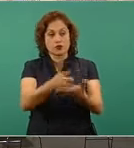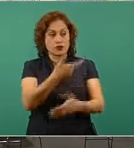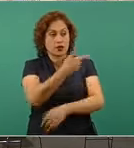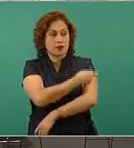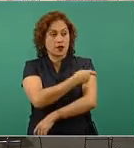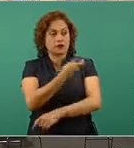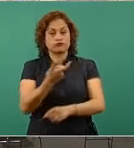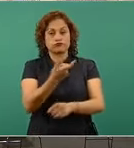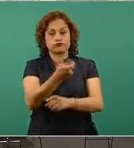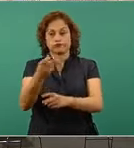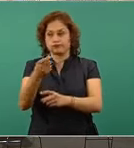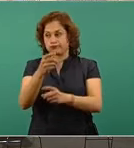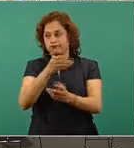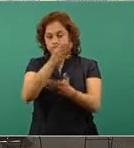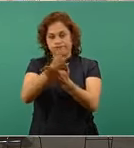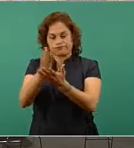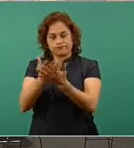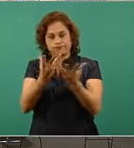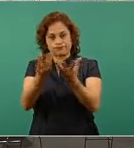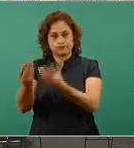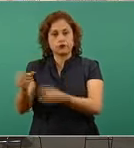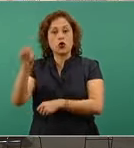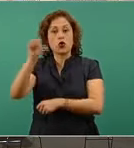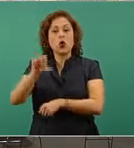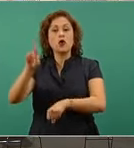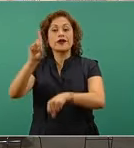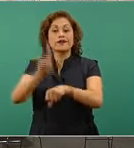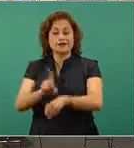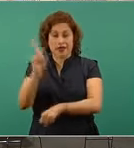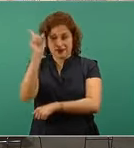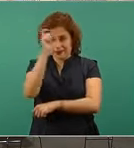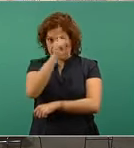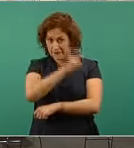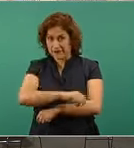Hoy es un día muy complicado a nivel global